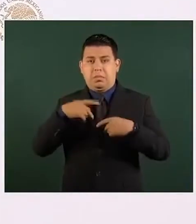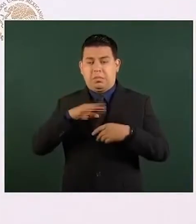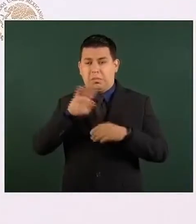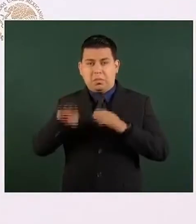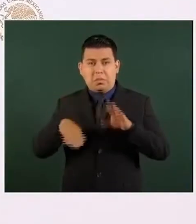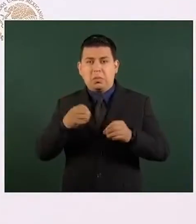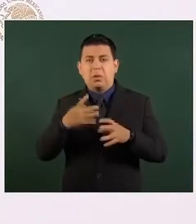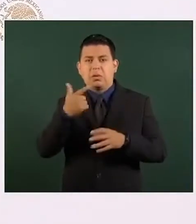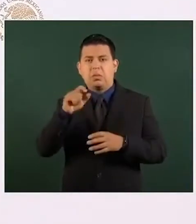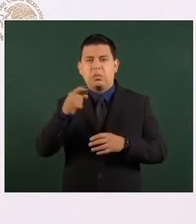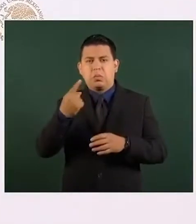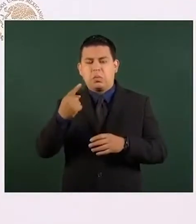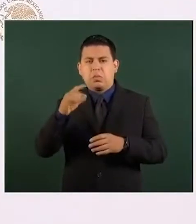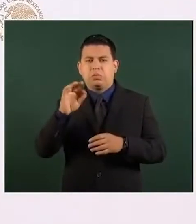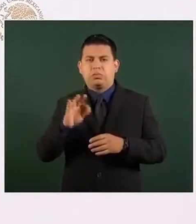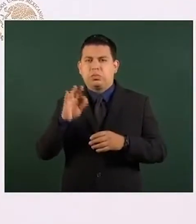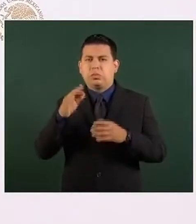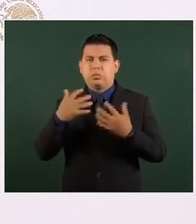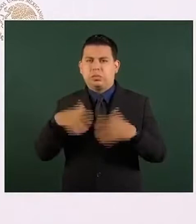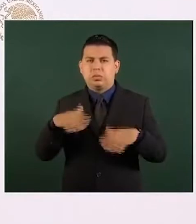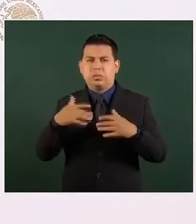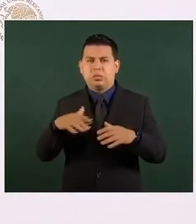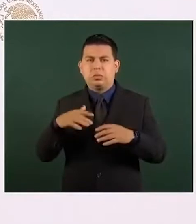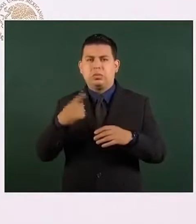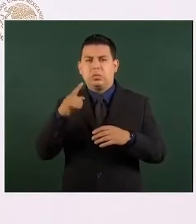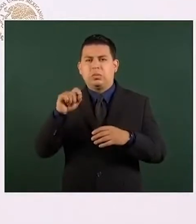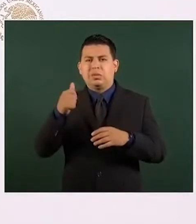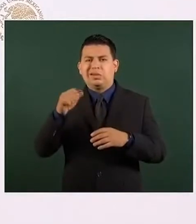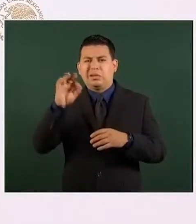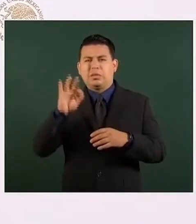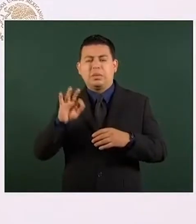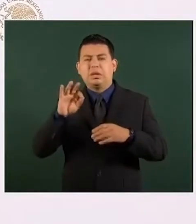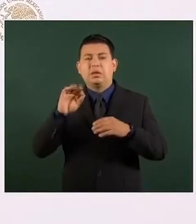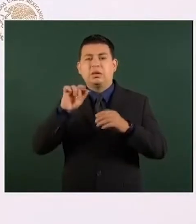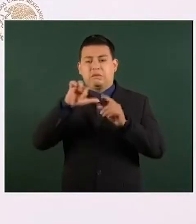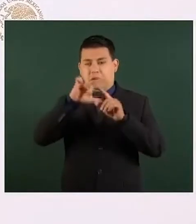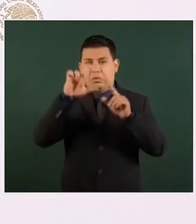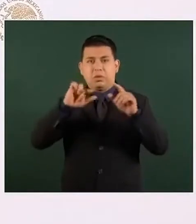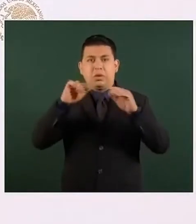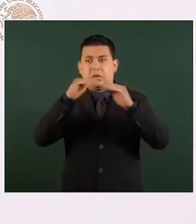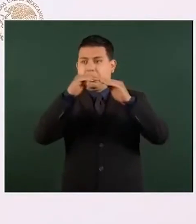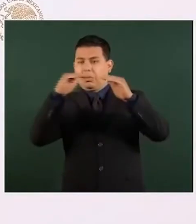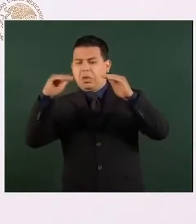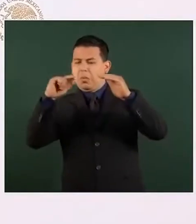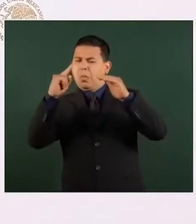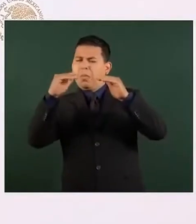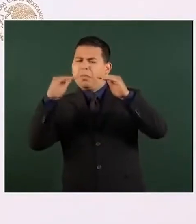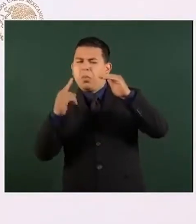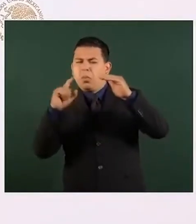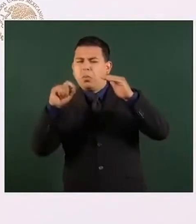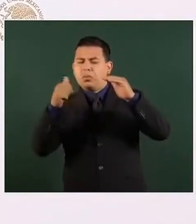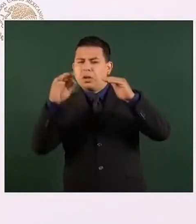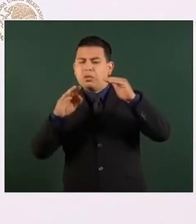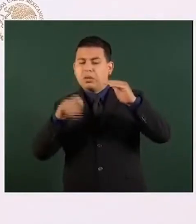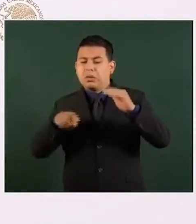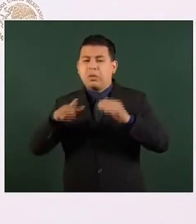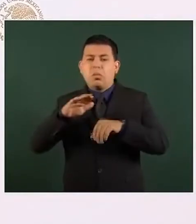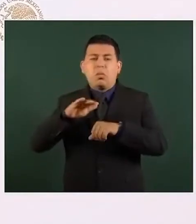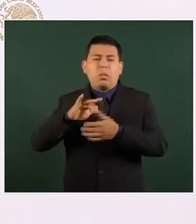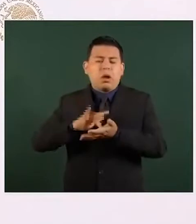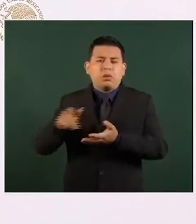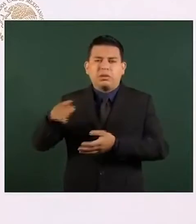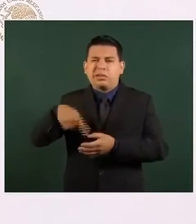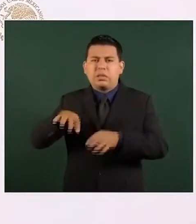7.1 1.6 por ciento por debajo de la media nacional gracias a la